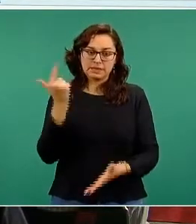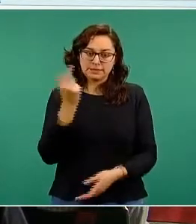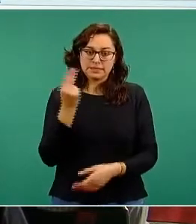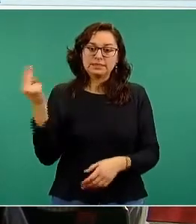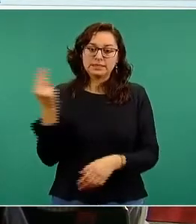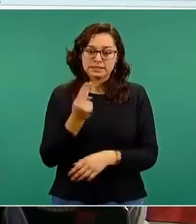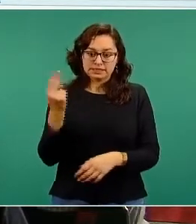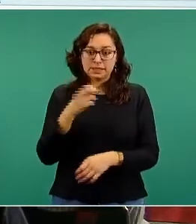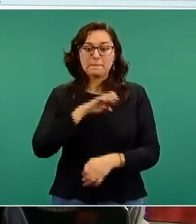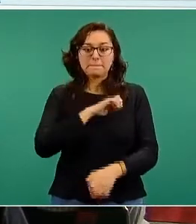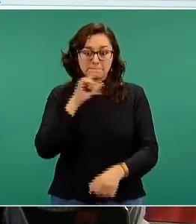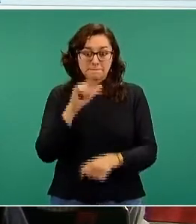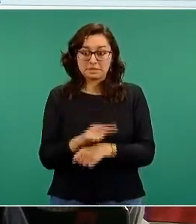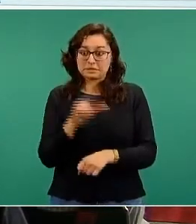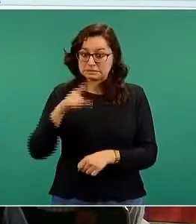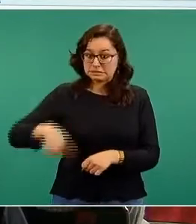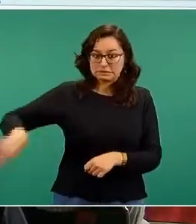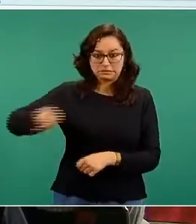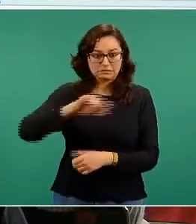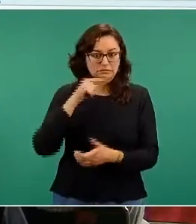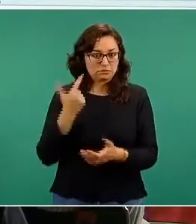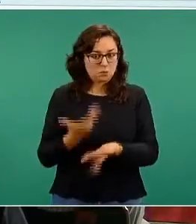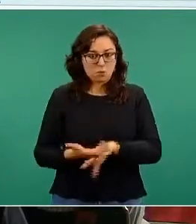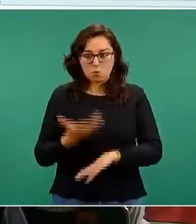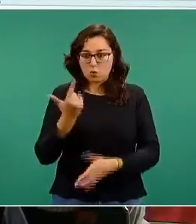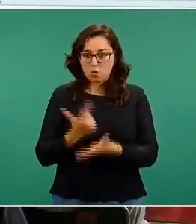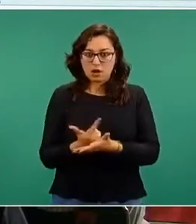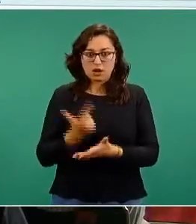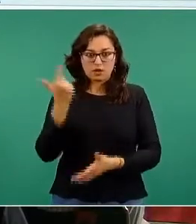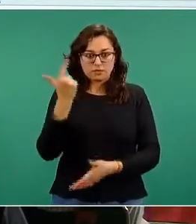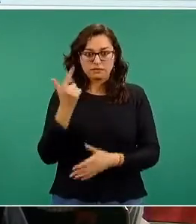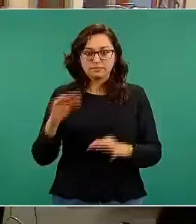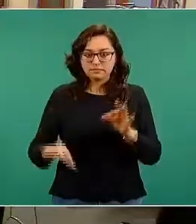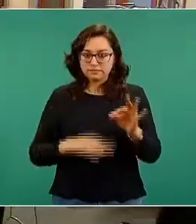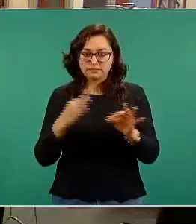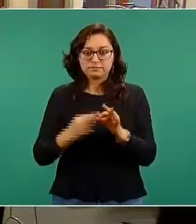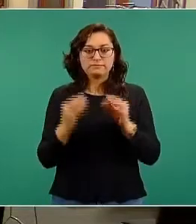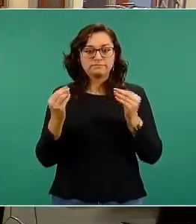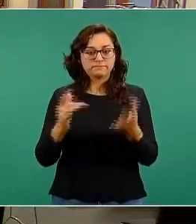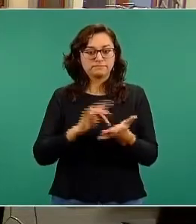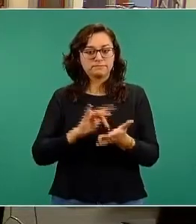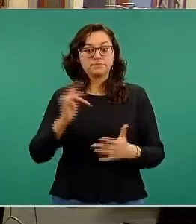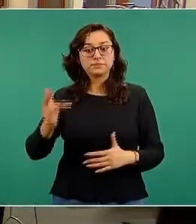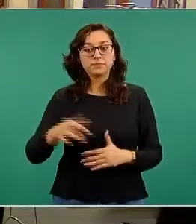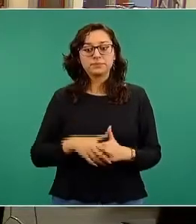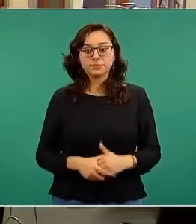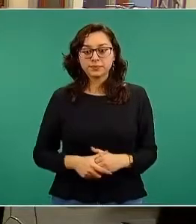para pacientes críticamente enfermos. Muchas gracias.